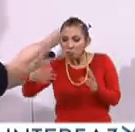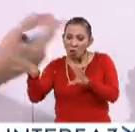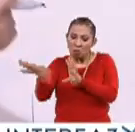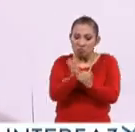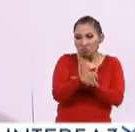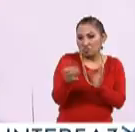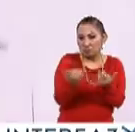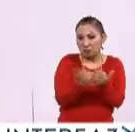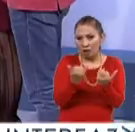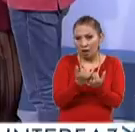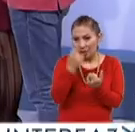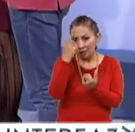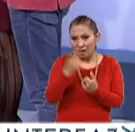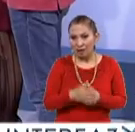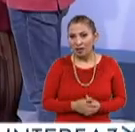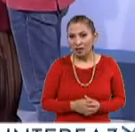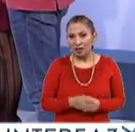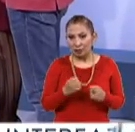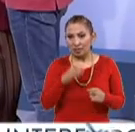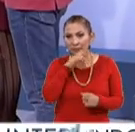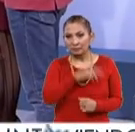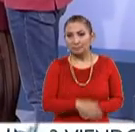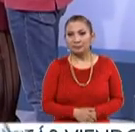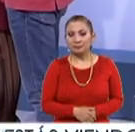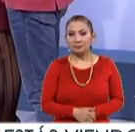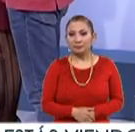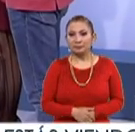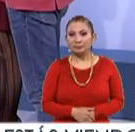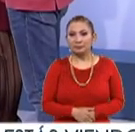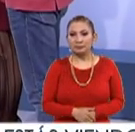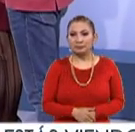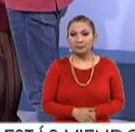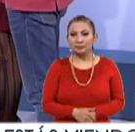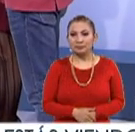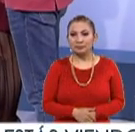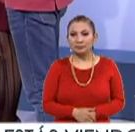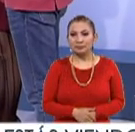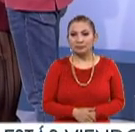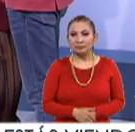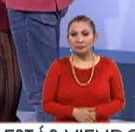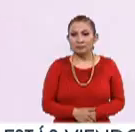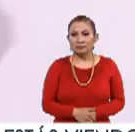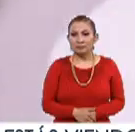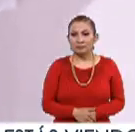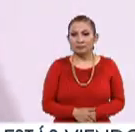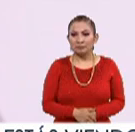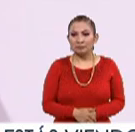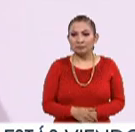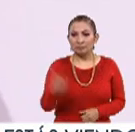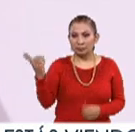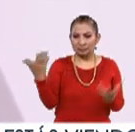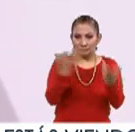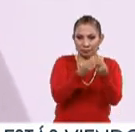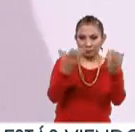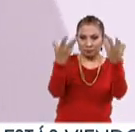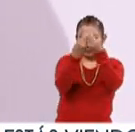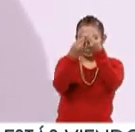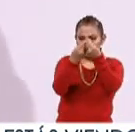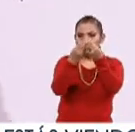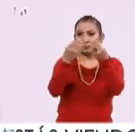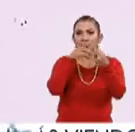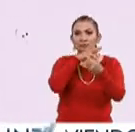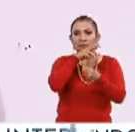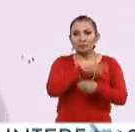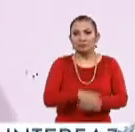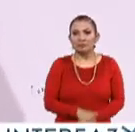derecha. Ya ve cómo es excitante. Entonces, este numerito lo paso para acá, ¿no? Este sí, lo sí. paso para acá. En